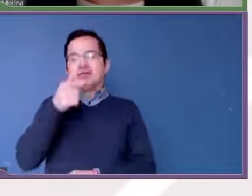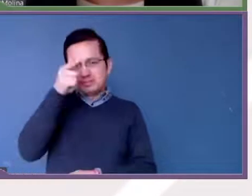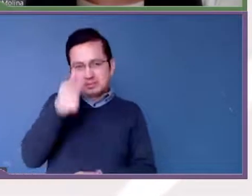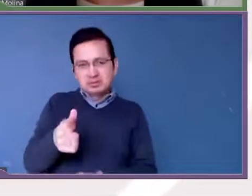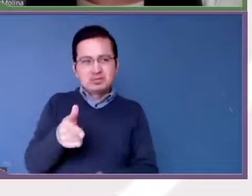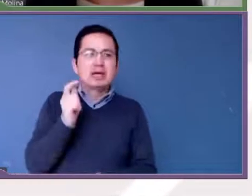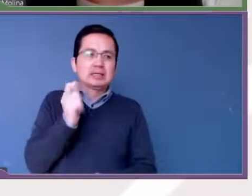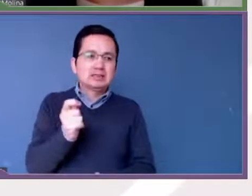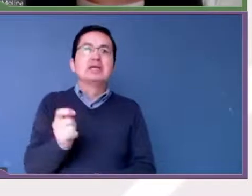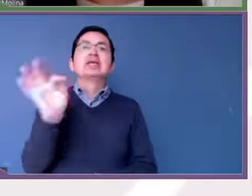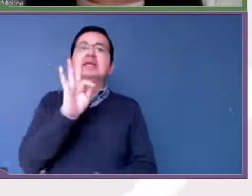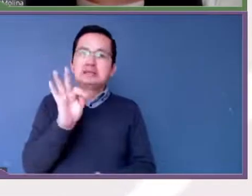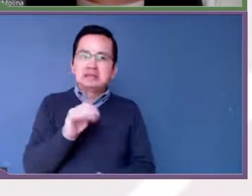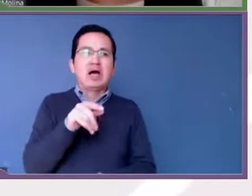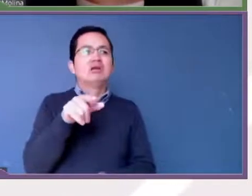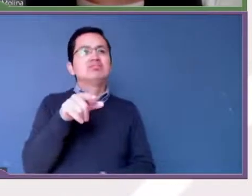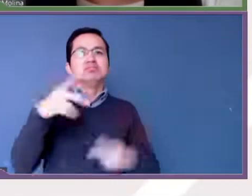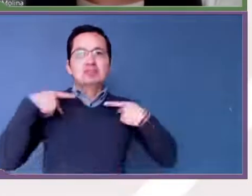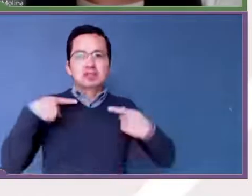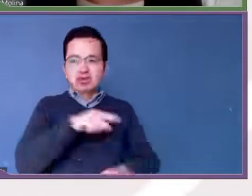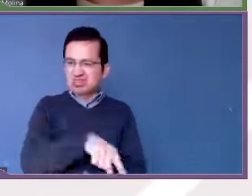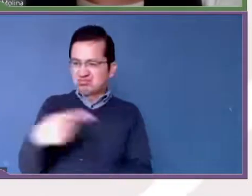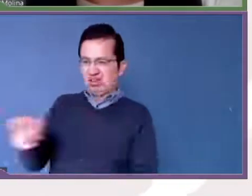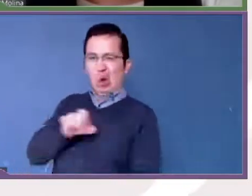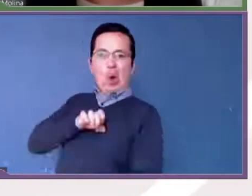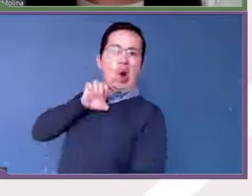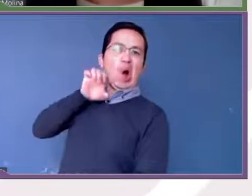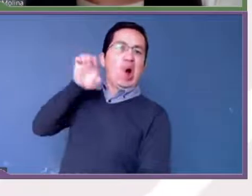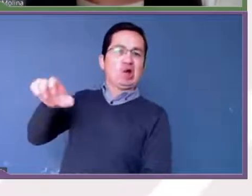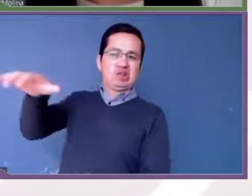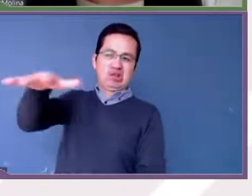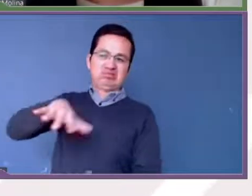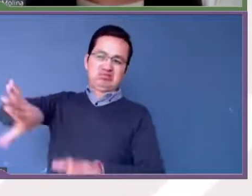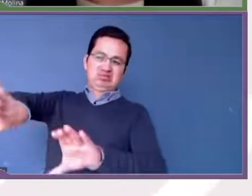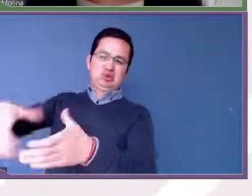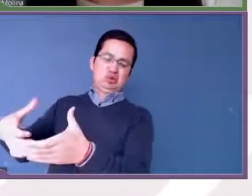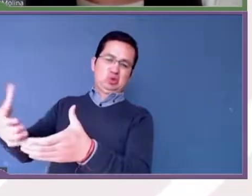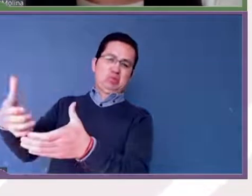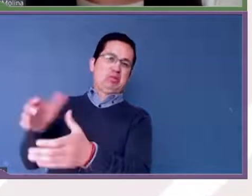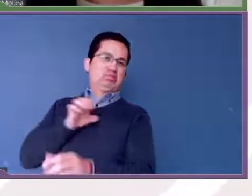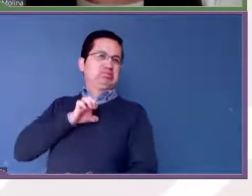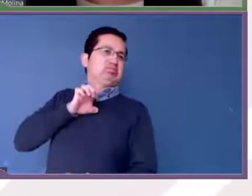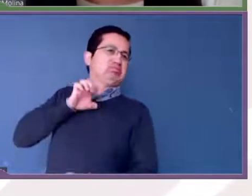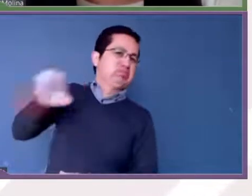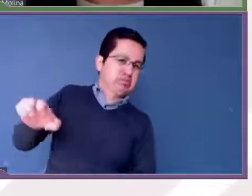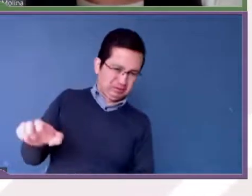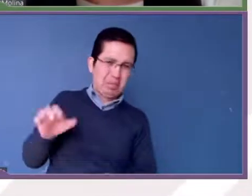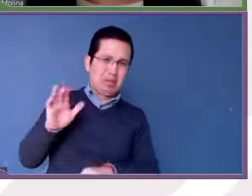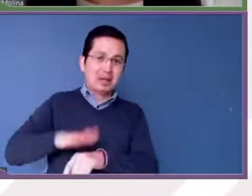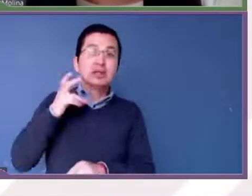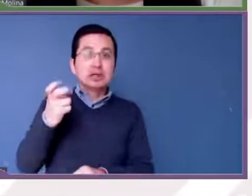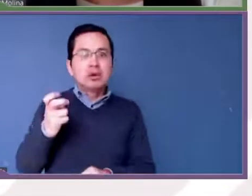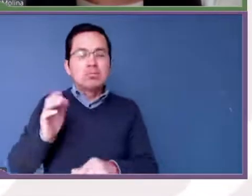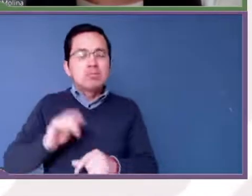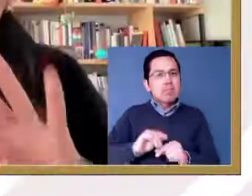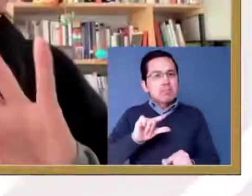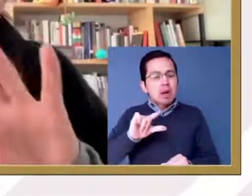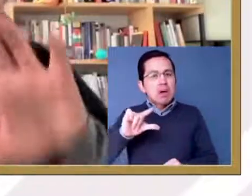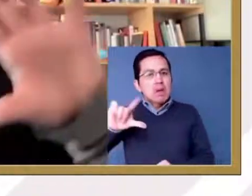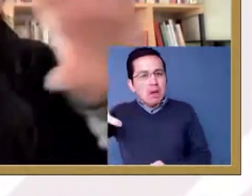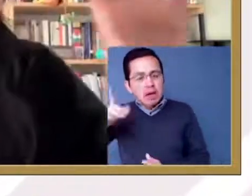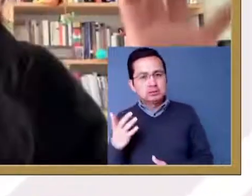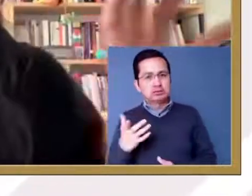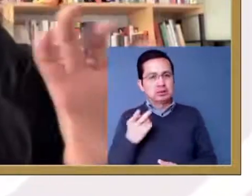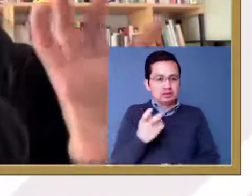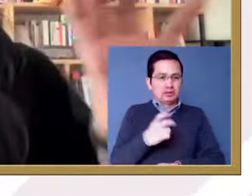pueden incrementar a la vez que eh, sube la percepción y la preocupación sobre otro tipo de derechos, ¿no? Entonces, como